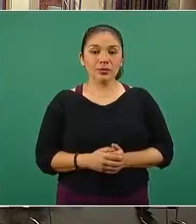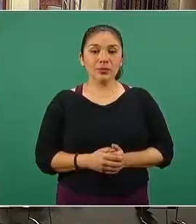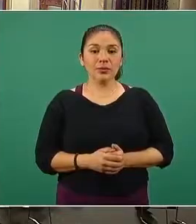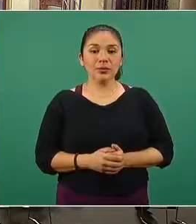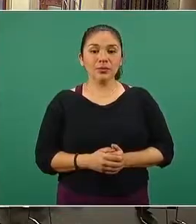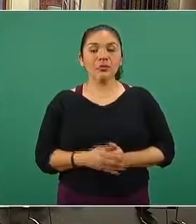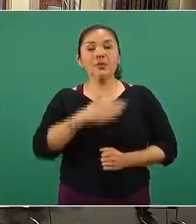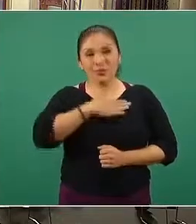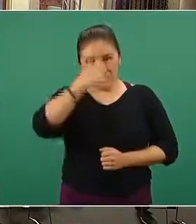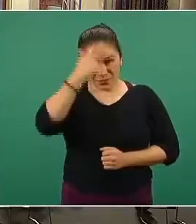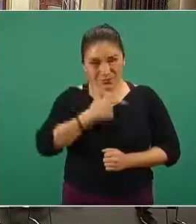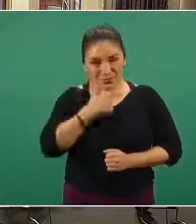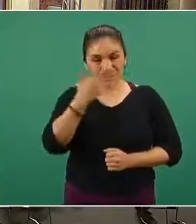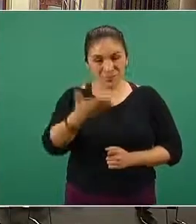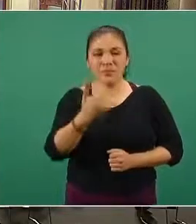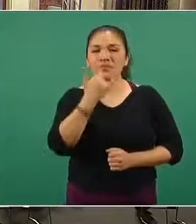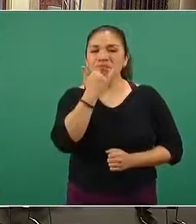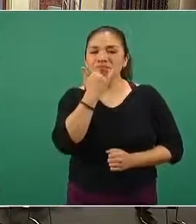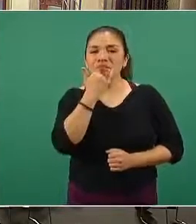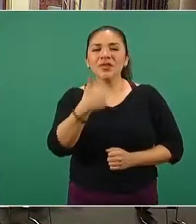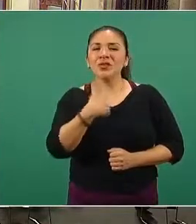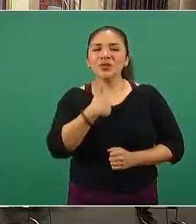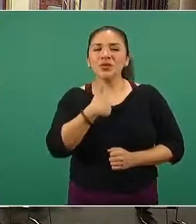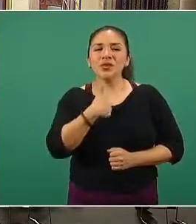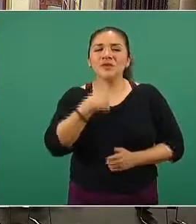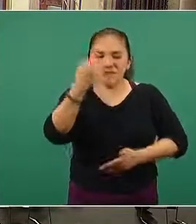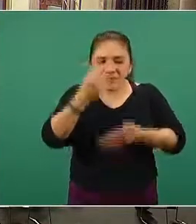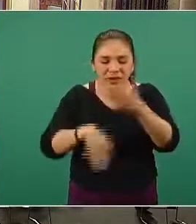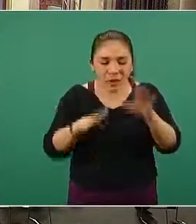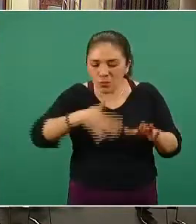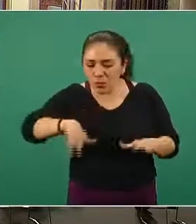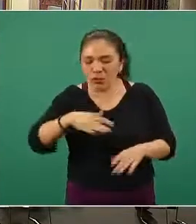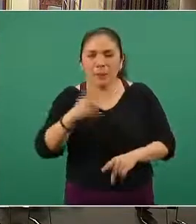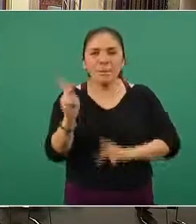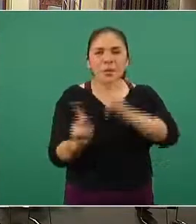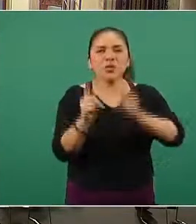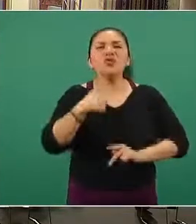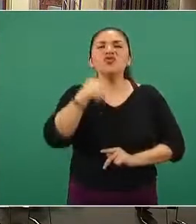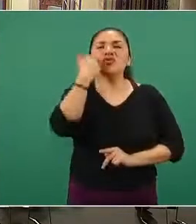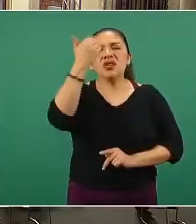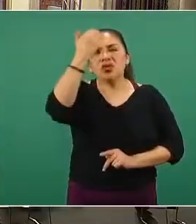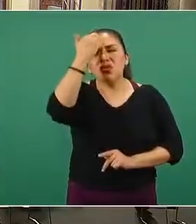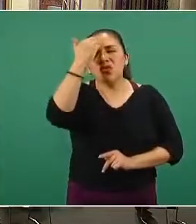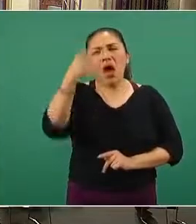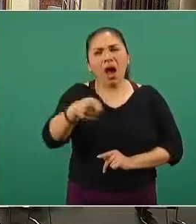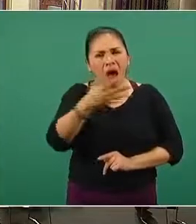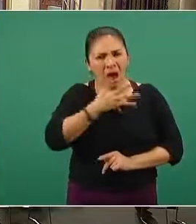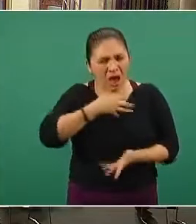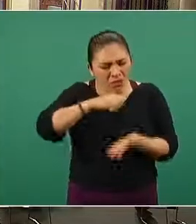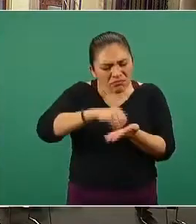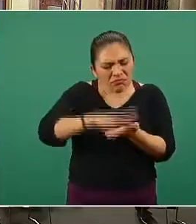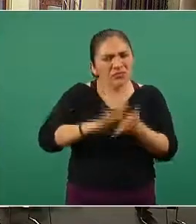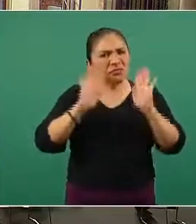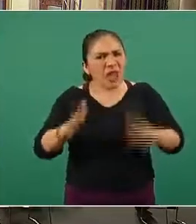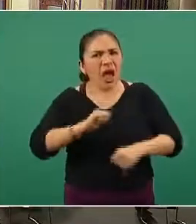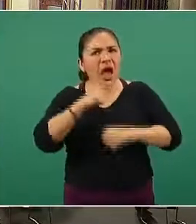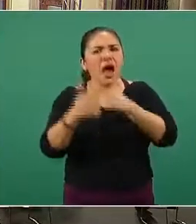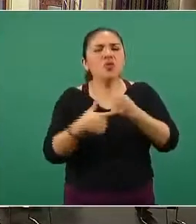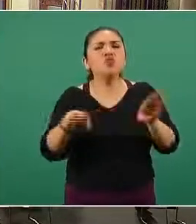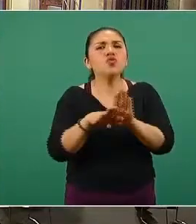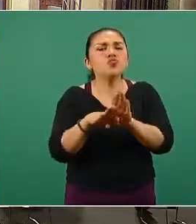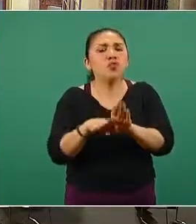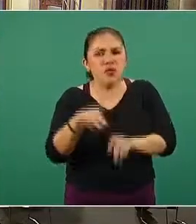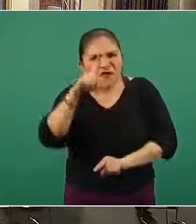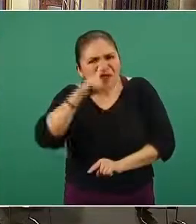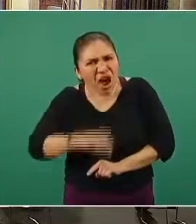Gracias, buenas noches, perdón, pero es que no encontraba la pregunta. Y quería preguntar si tienen algún reporte de alguna